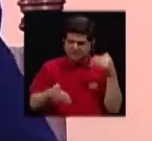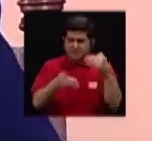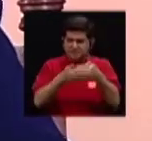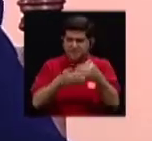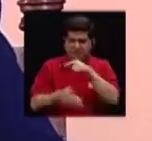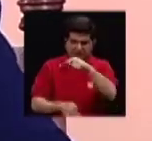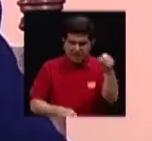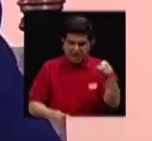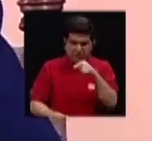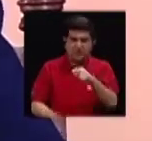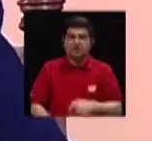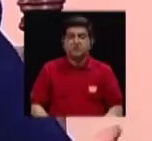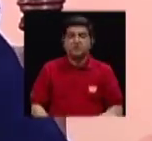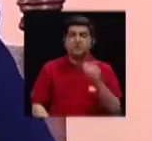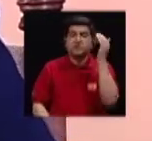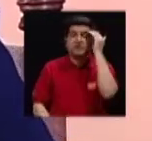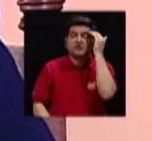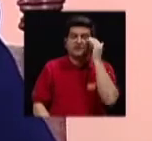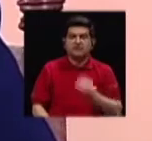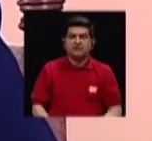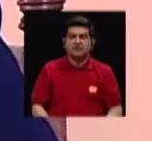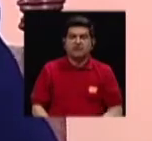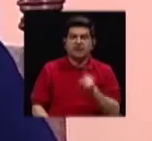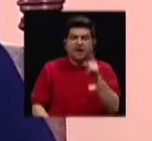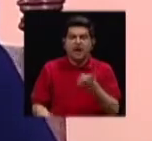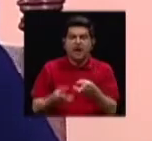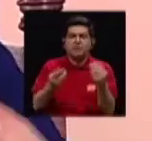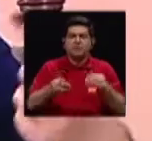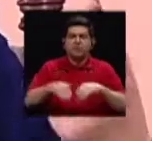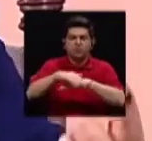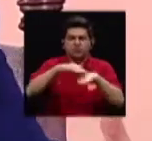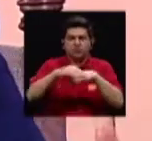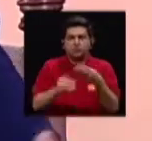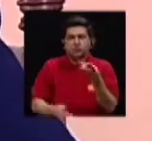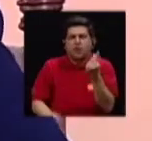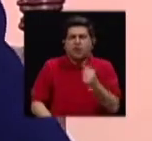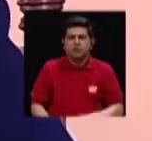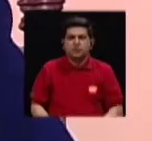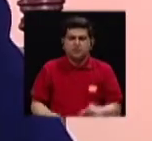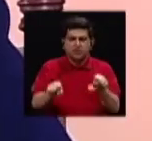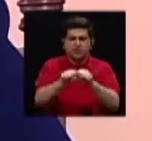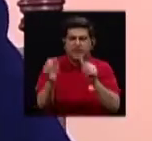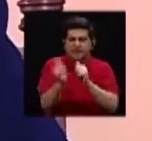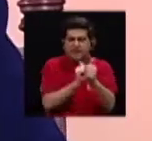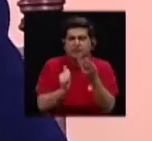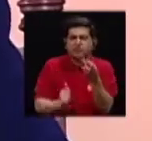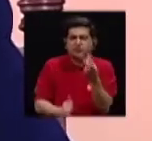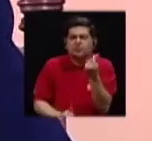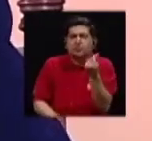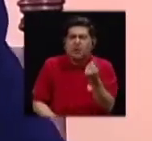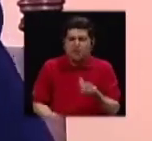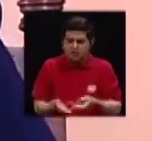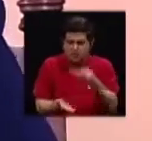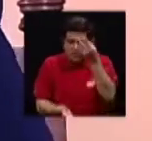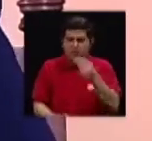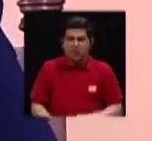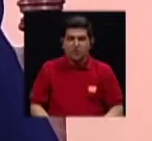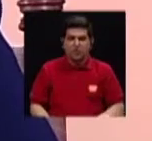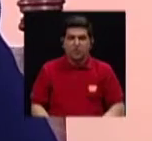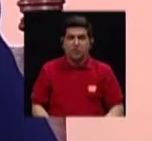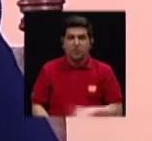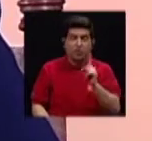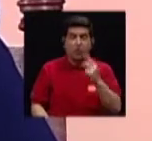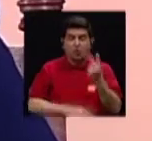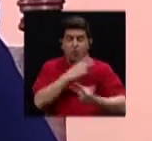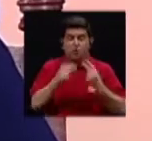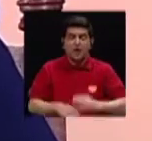Un poco saber, bueno, ¿y cuánto cuesta una canasta básica? ¿Y cuánto cuestan unas tenis? ¿Y cuánto cuestan una visita médica?